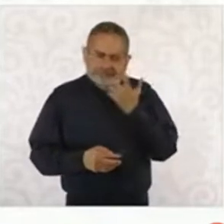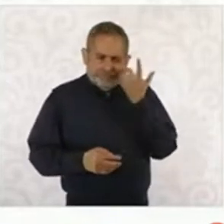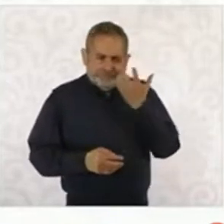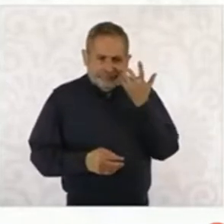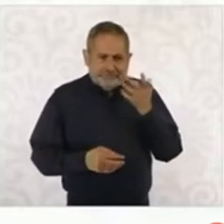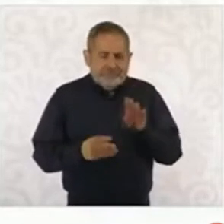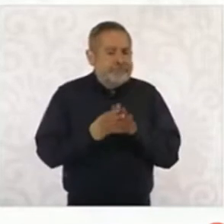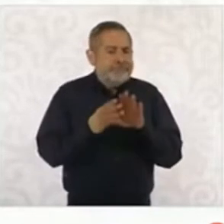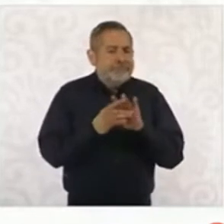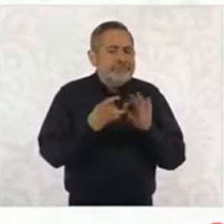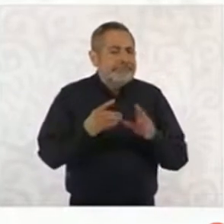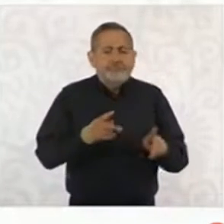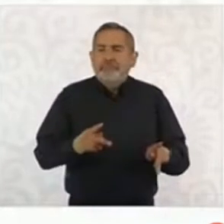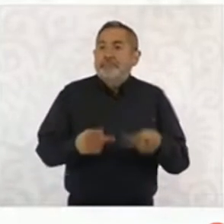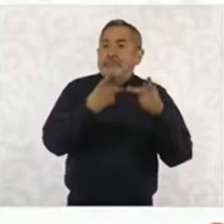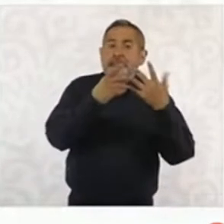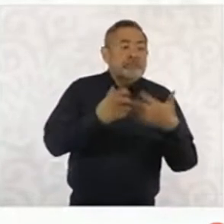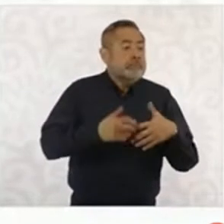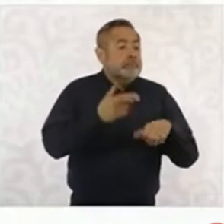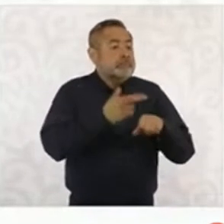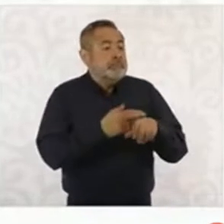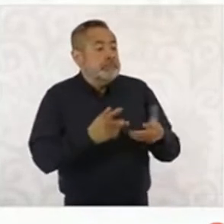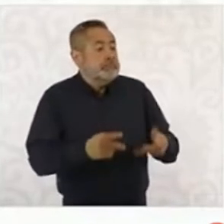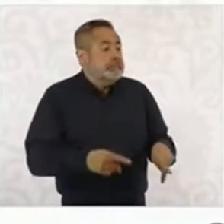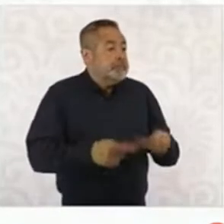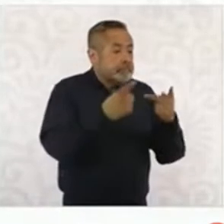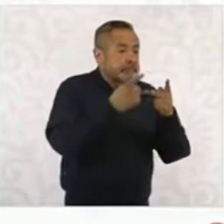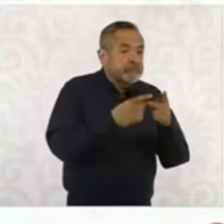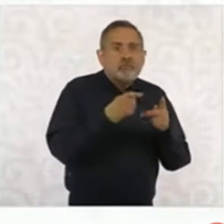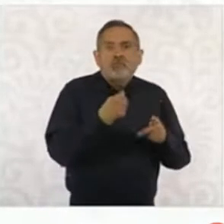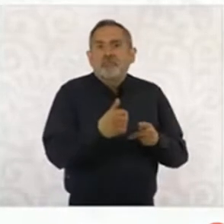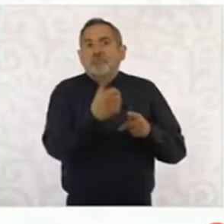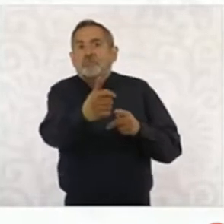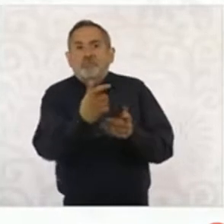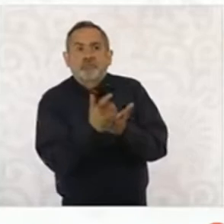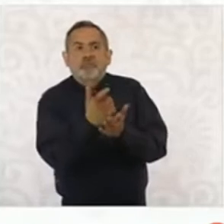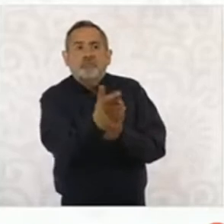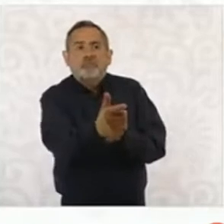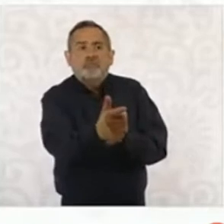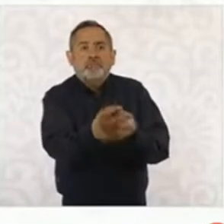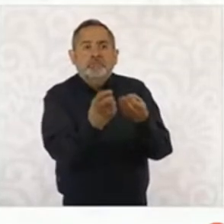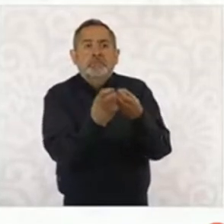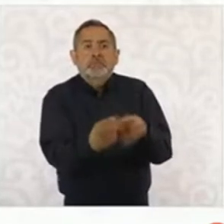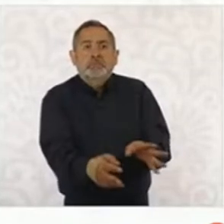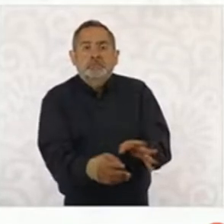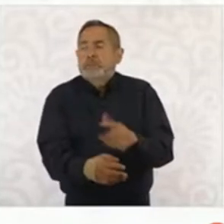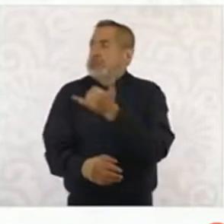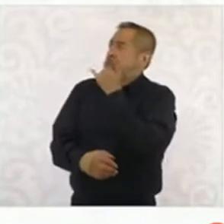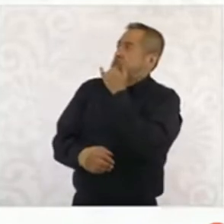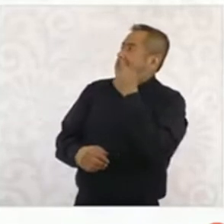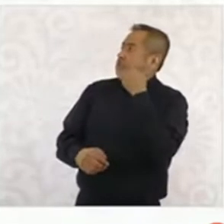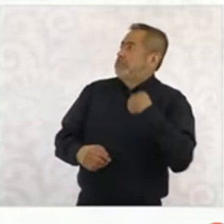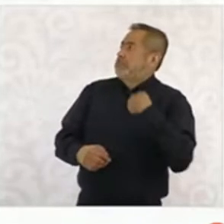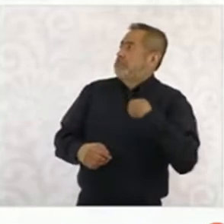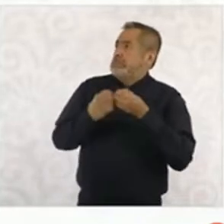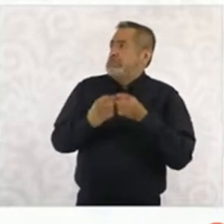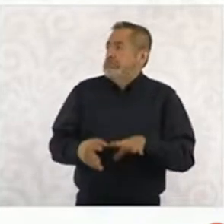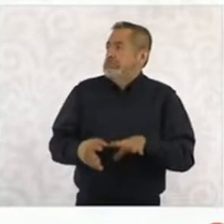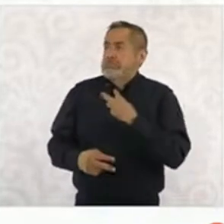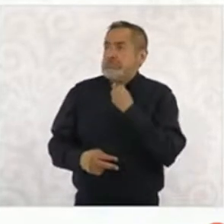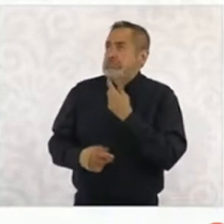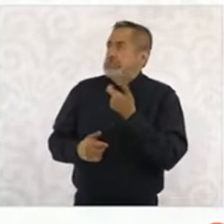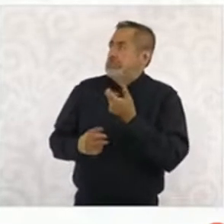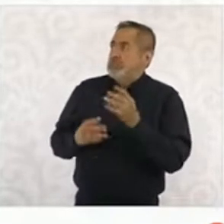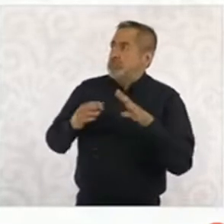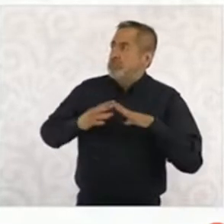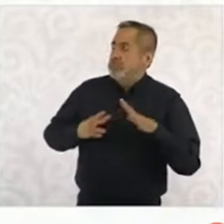corporativos de ventas de empresas y compran acciones en otras empresas y no calculan correctamente el costo